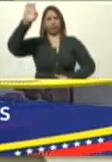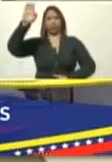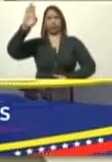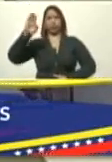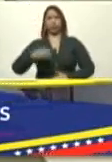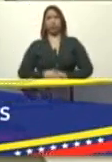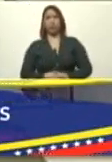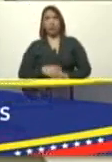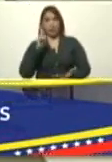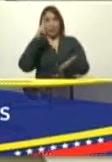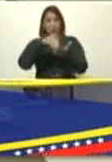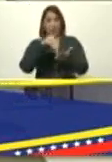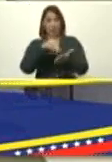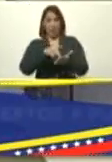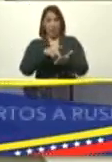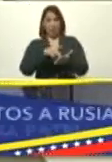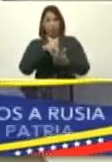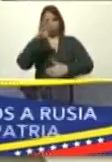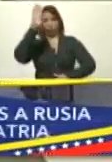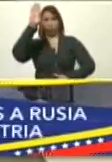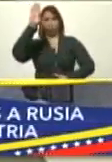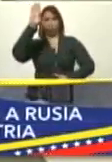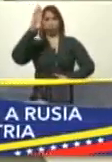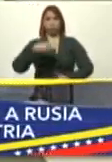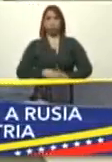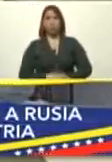a Rusia y a la Unión Soviética.